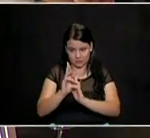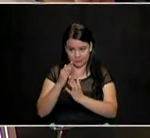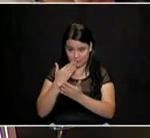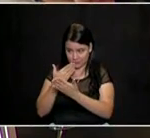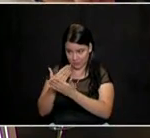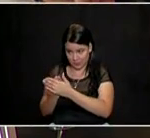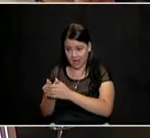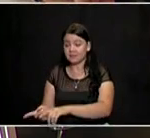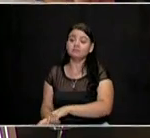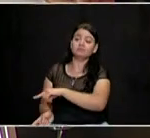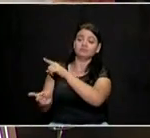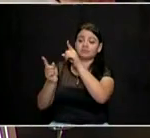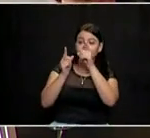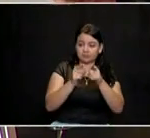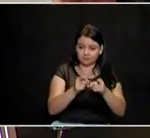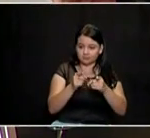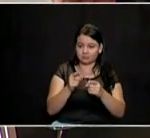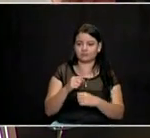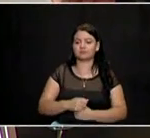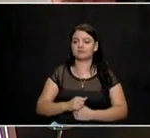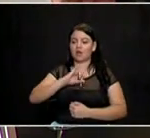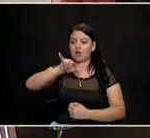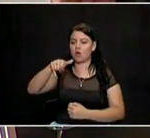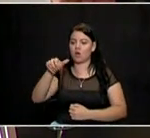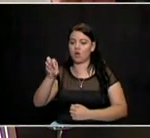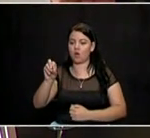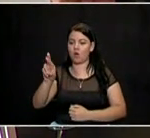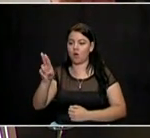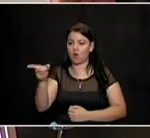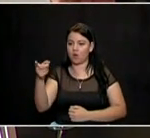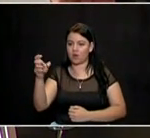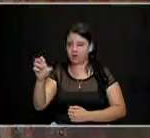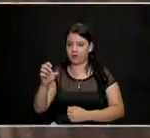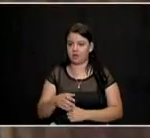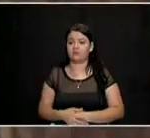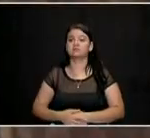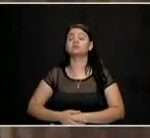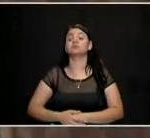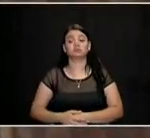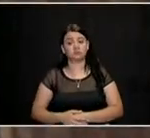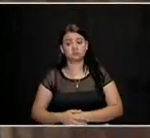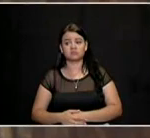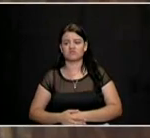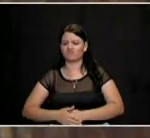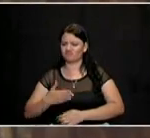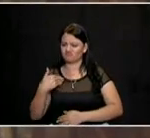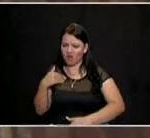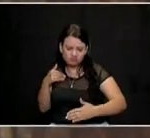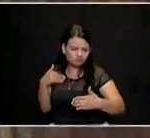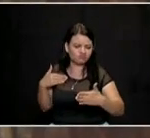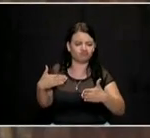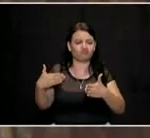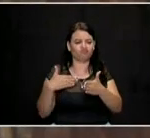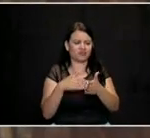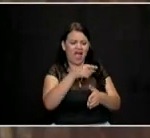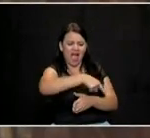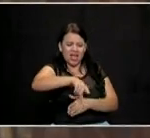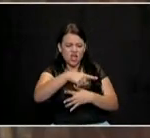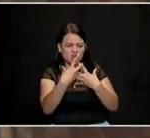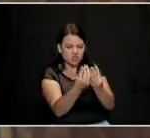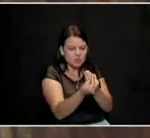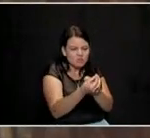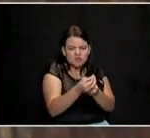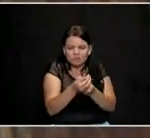gracias su turno y candidato jorge gutiérrez atacaré sin clemencia a las mafias de la explotación sexual